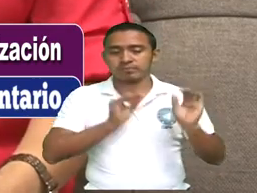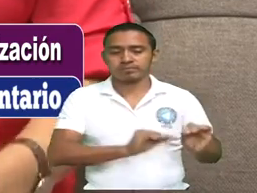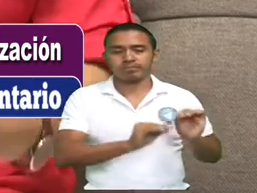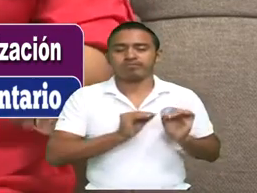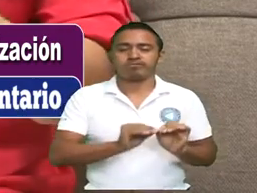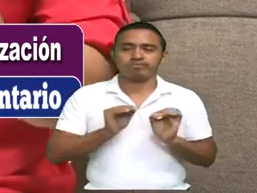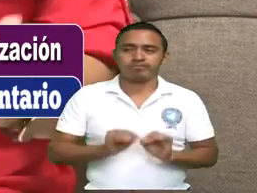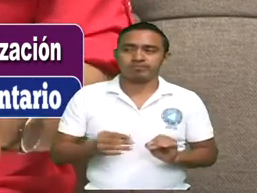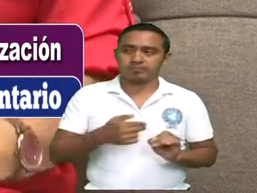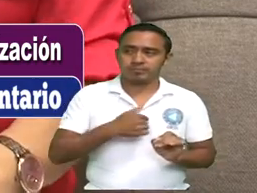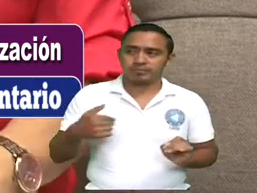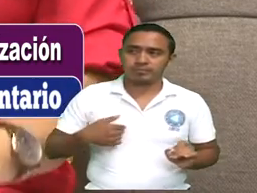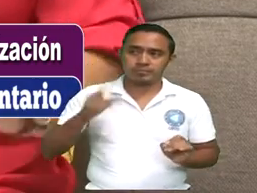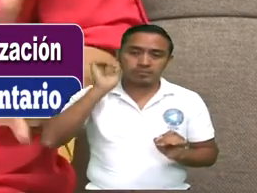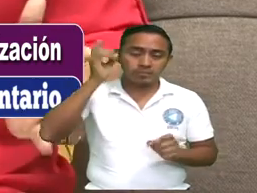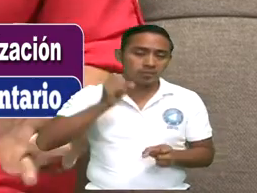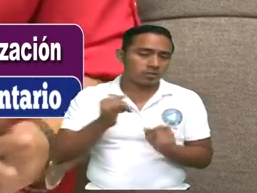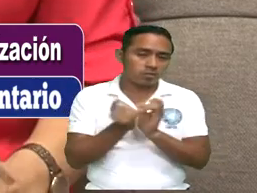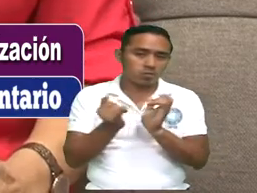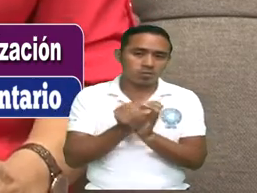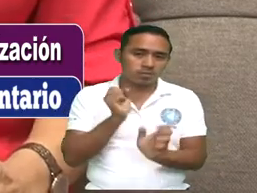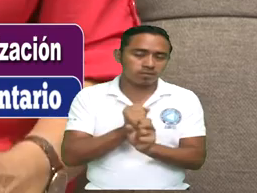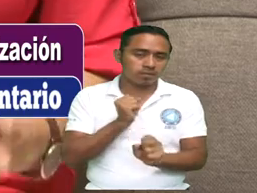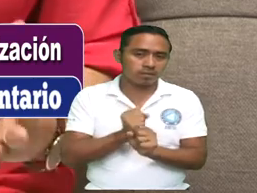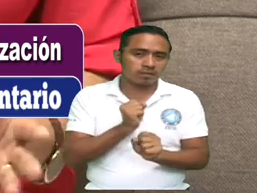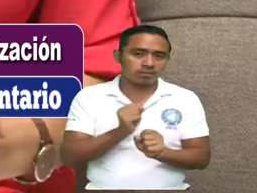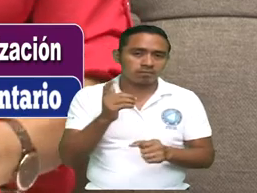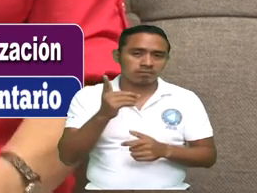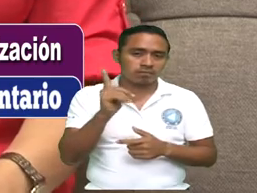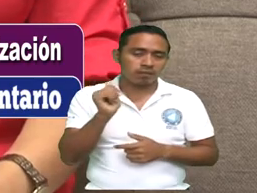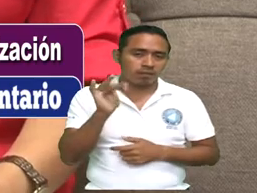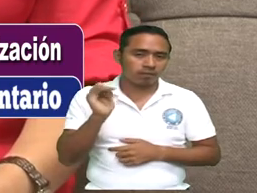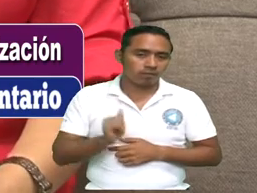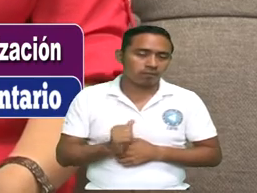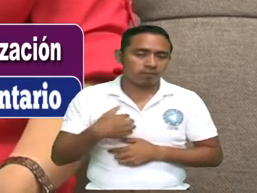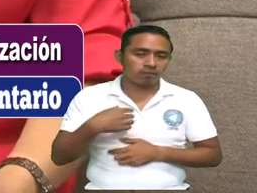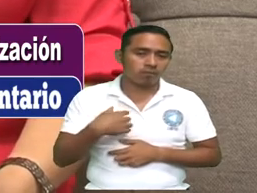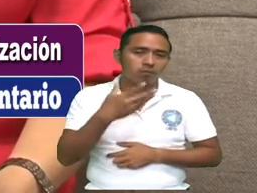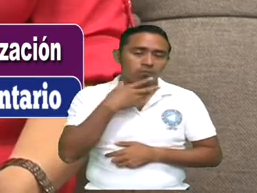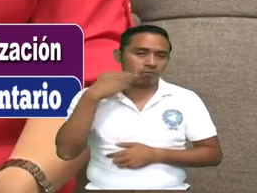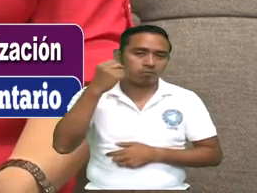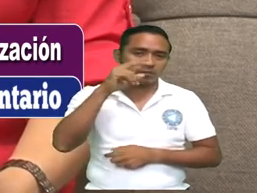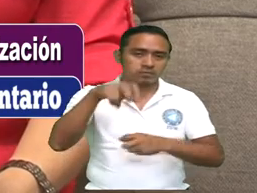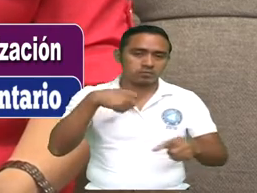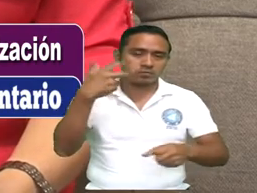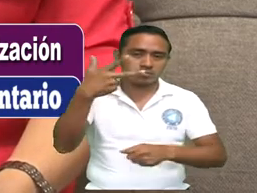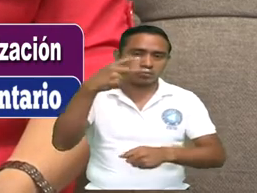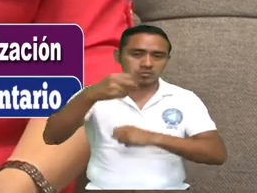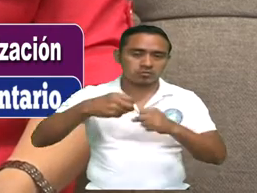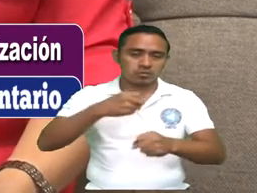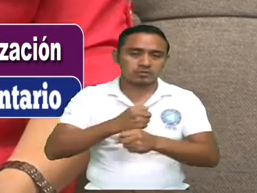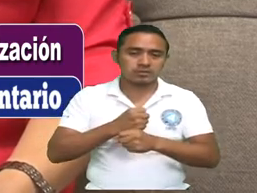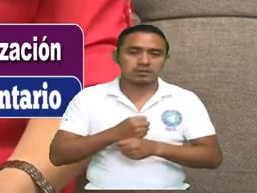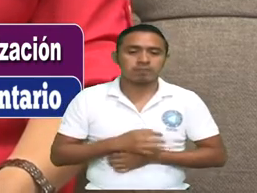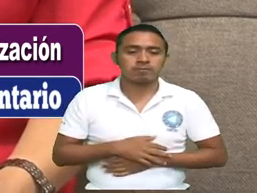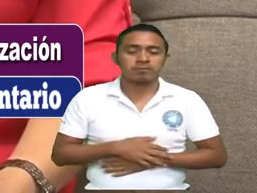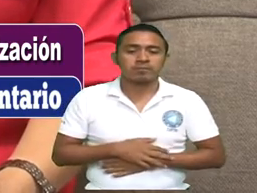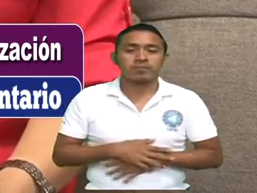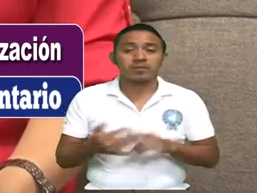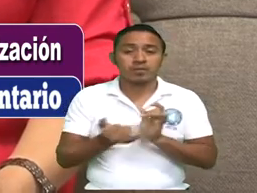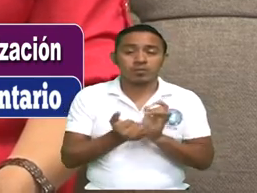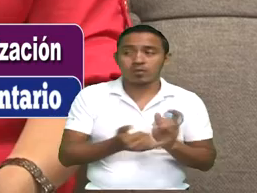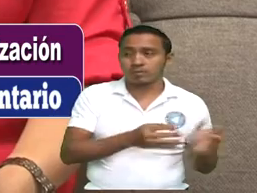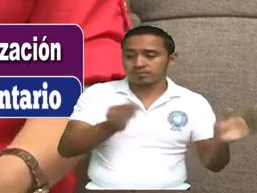participando, desarrollando esta tarea, porque era una tarea más para la juventud de los 80, se estaba preparando también